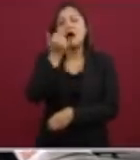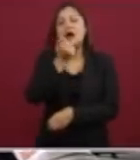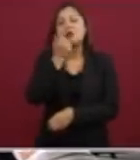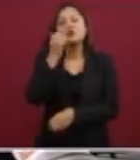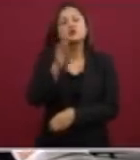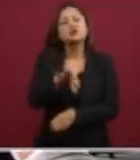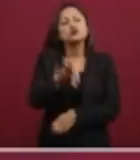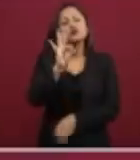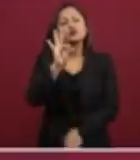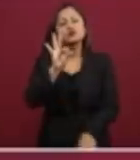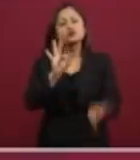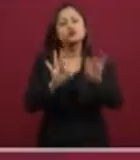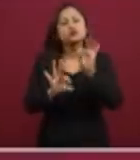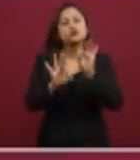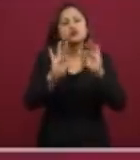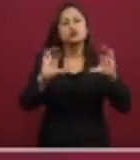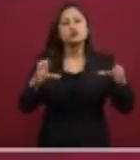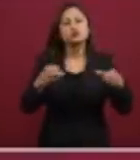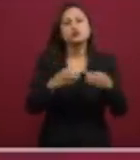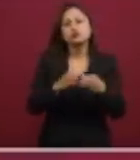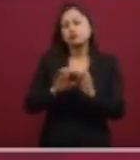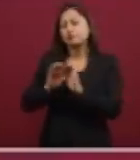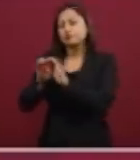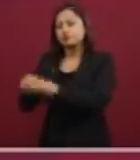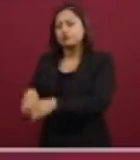solo los que contestaran bien